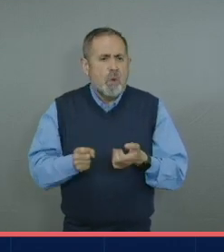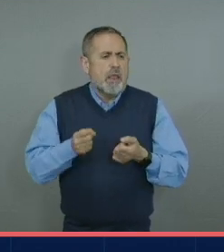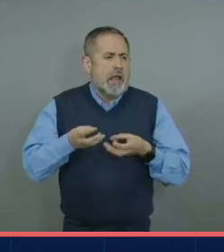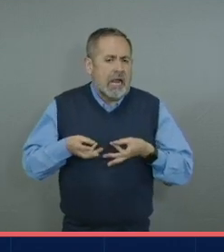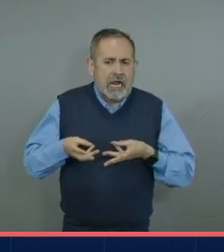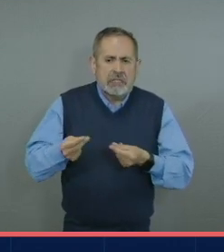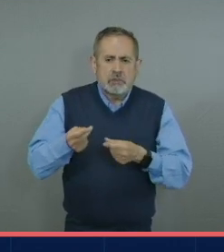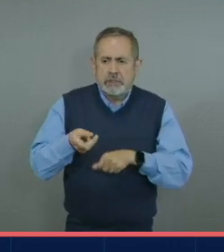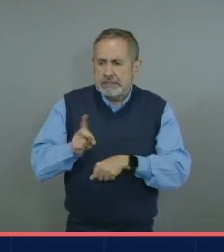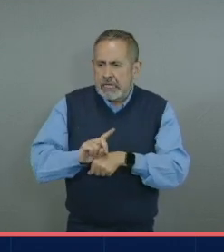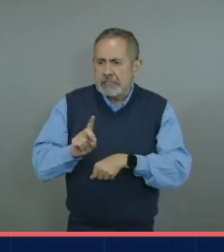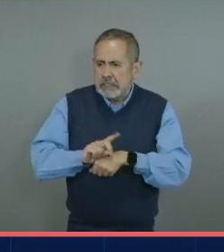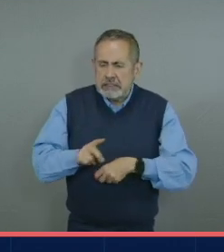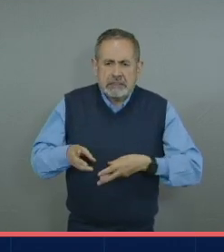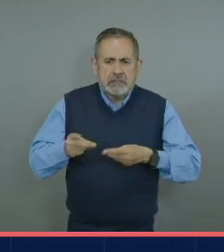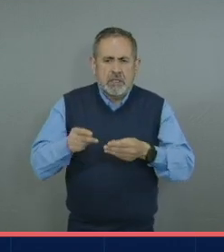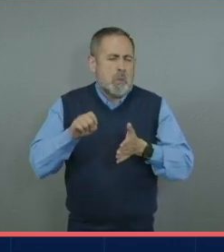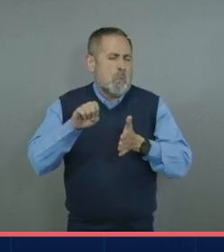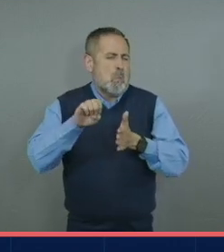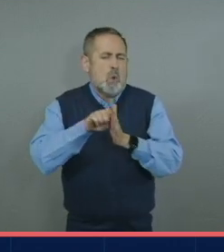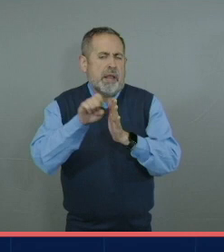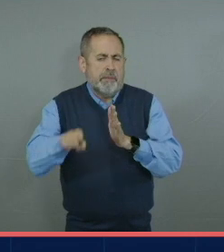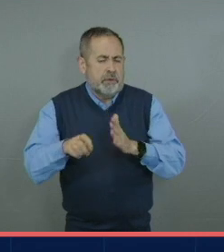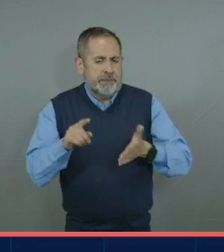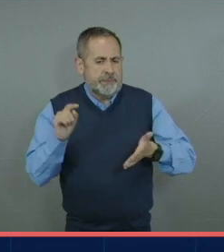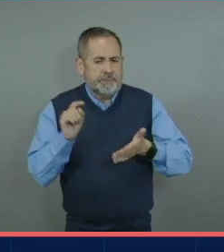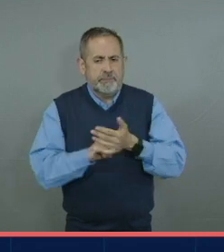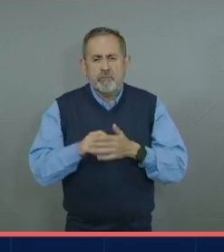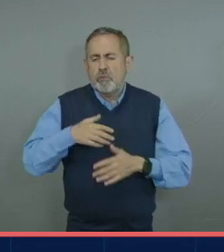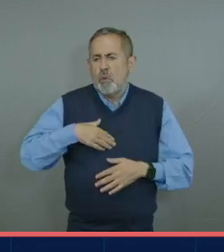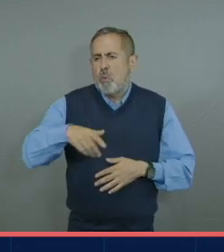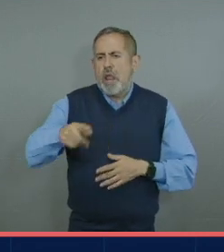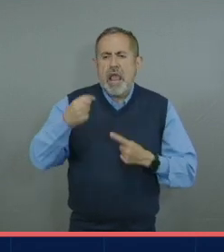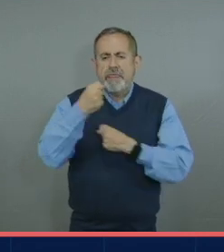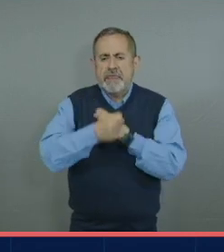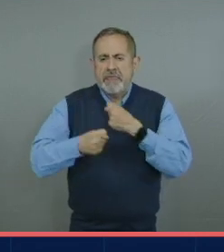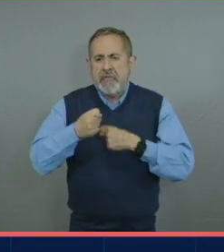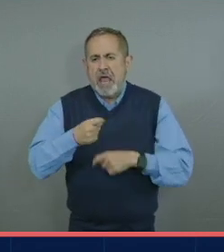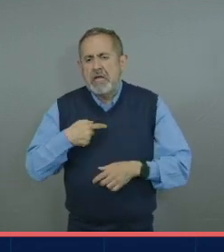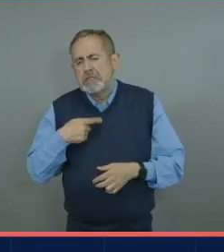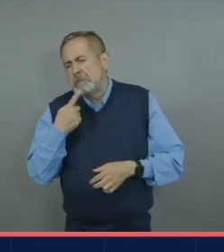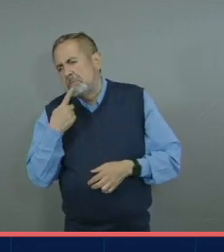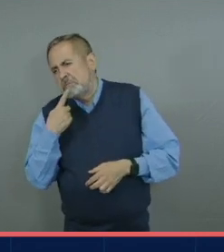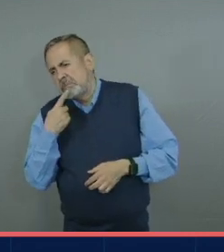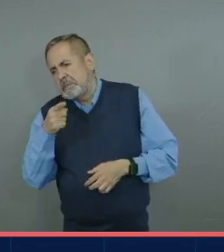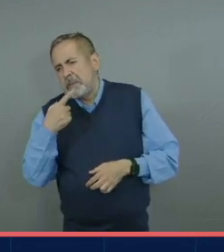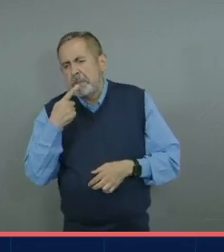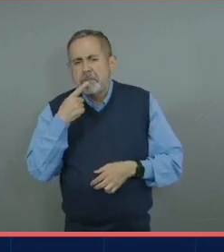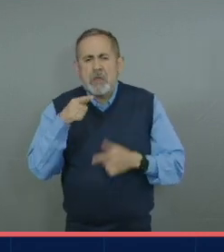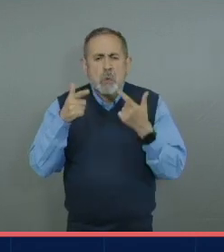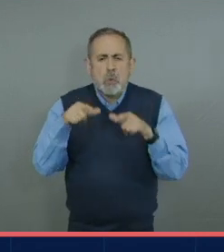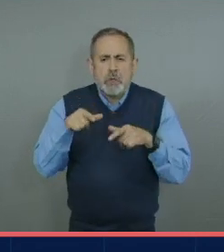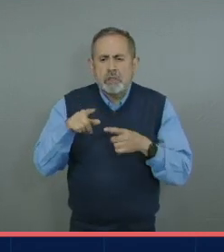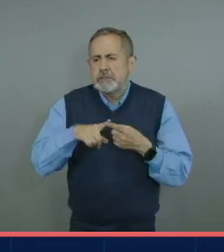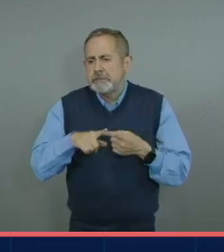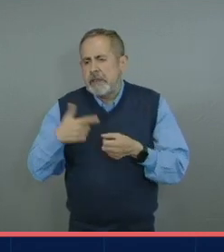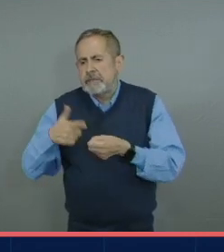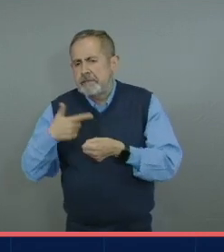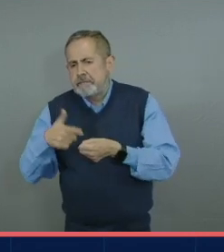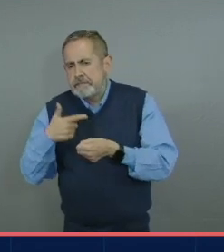hago diario. Te voy a poner un ejemplo rapidito. Voy a la tienda y se me antojó el pastelito, el